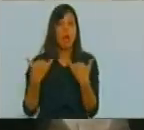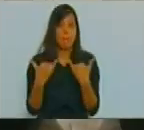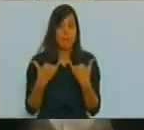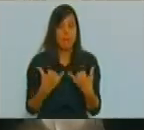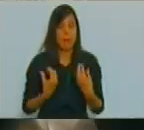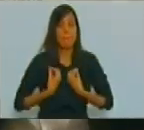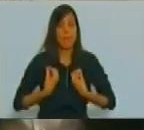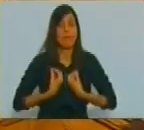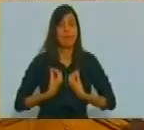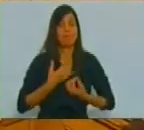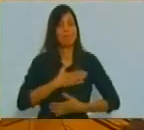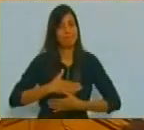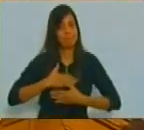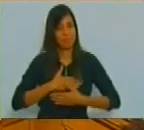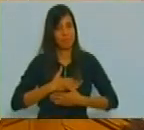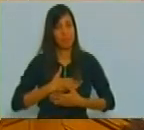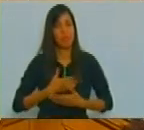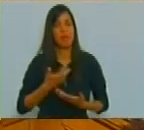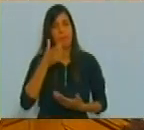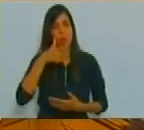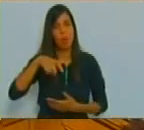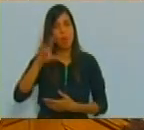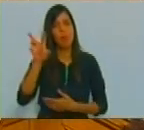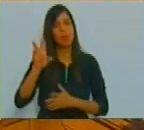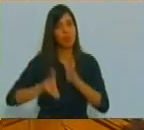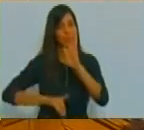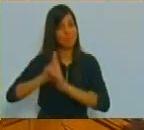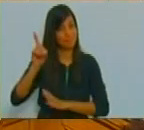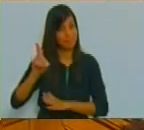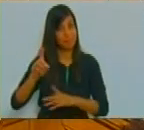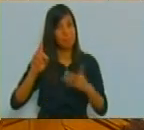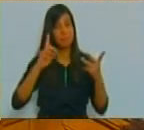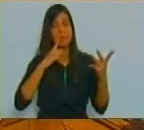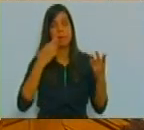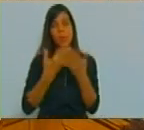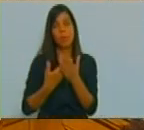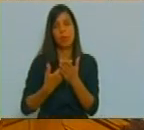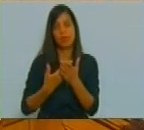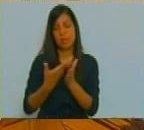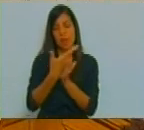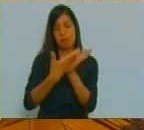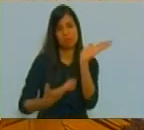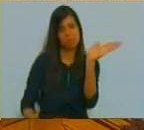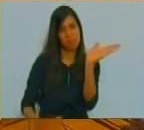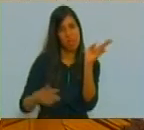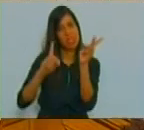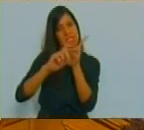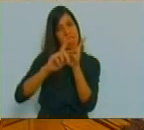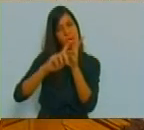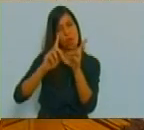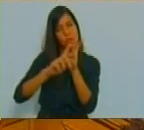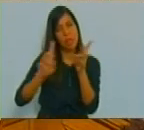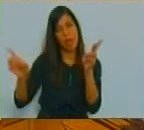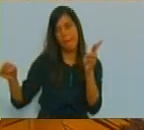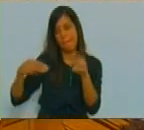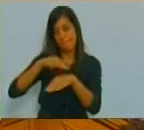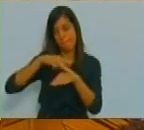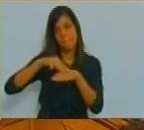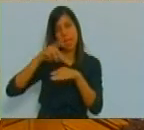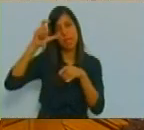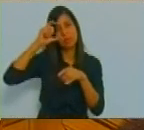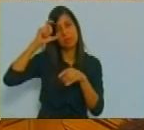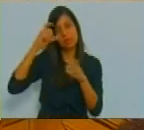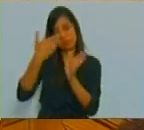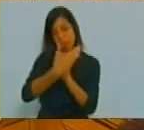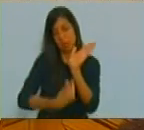de nuestro país y la otra propuesta que presenta nuestro compañero ministro es la